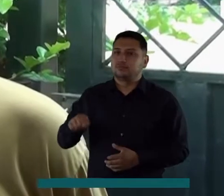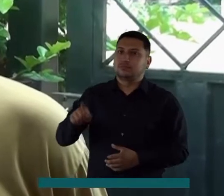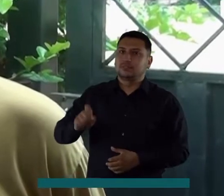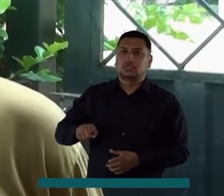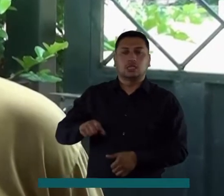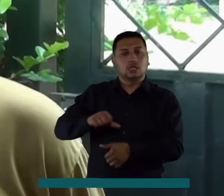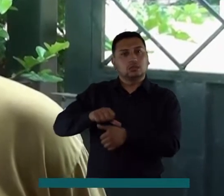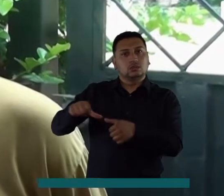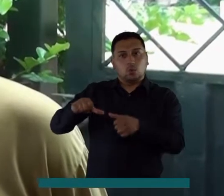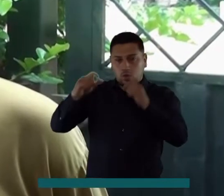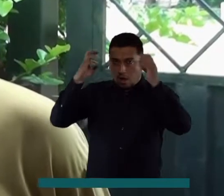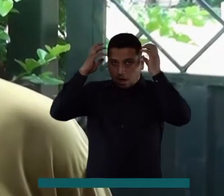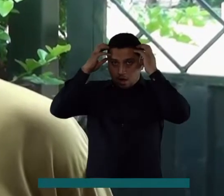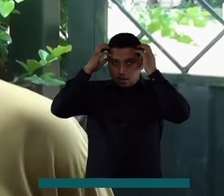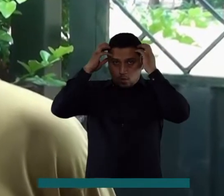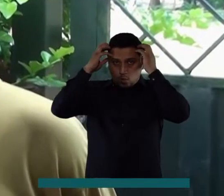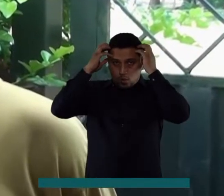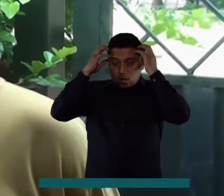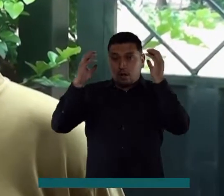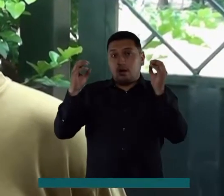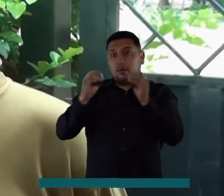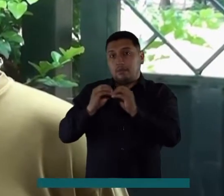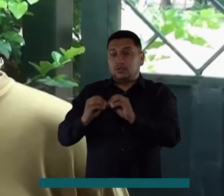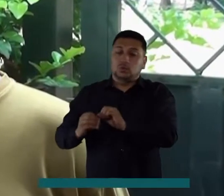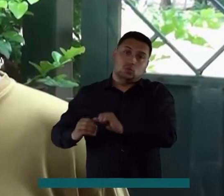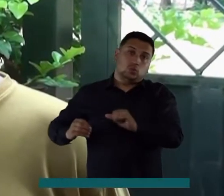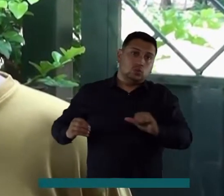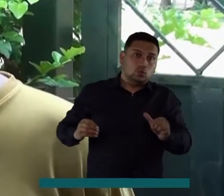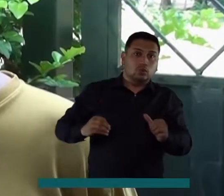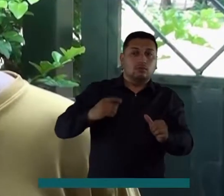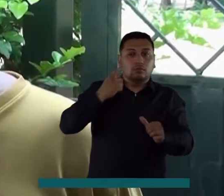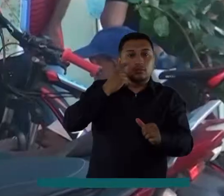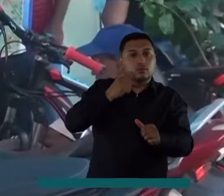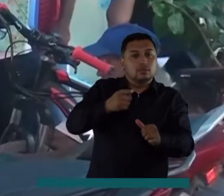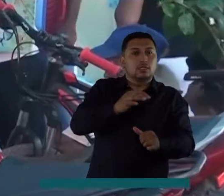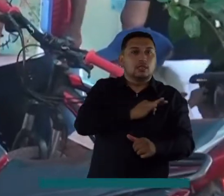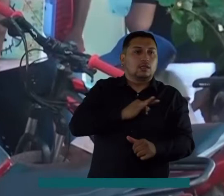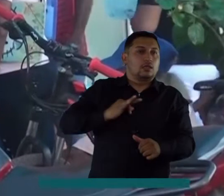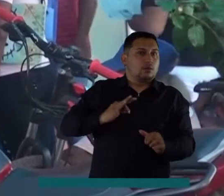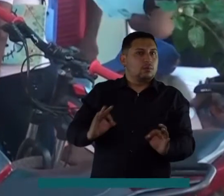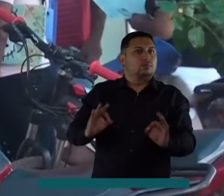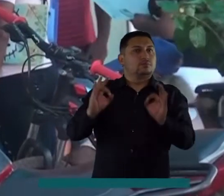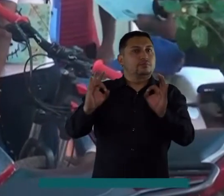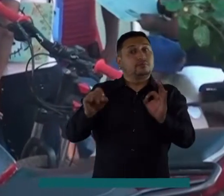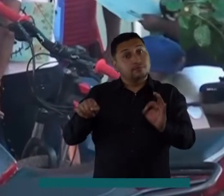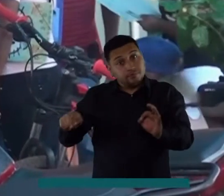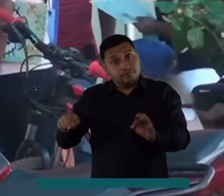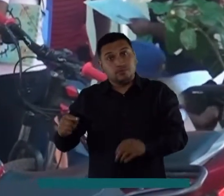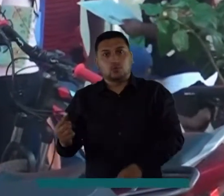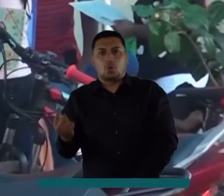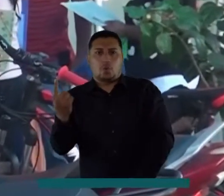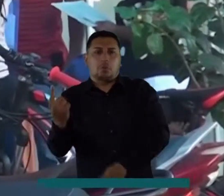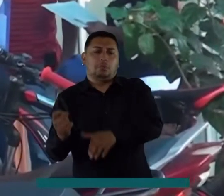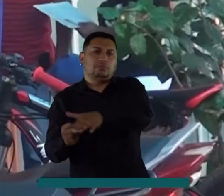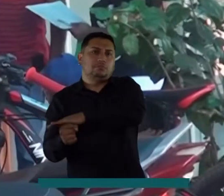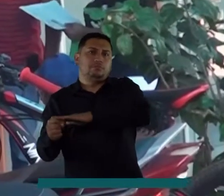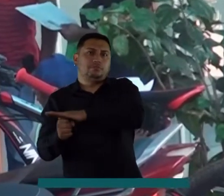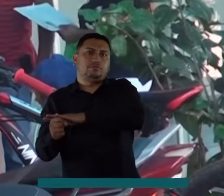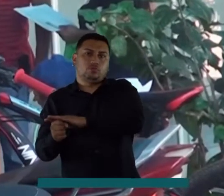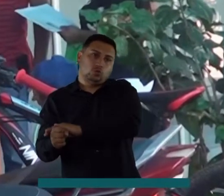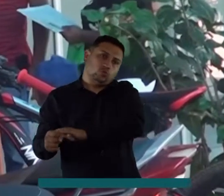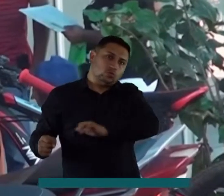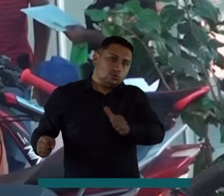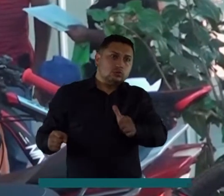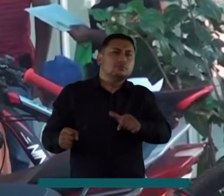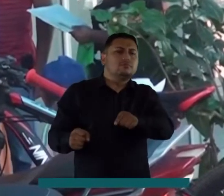otro para ver si de pronto allá le hacen las terapias. Como el de Camila, son diversos los casos que motivaron al gobierno